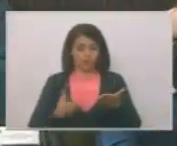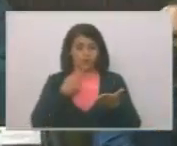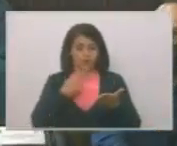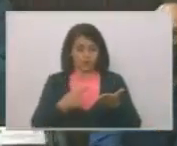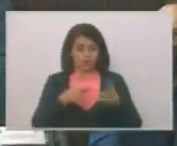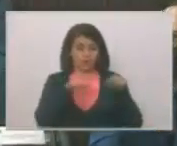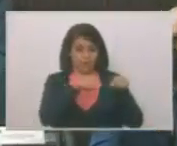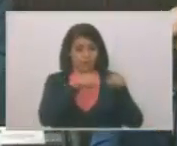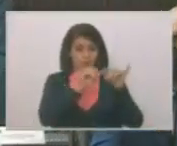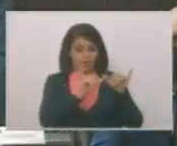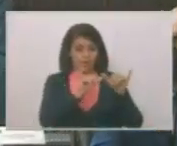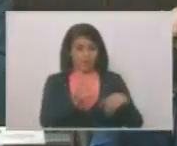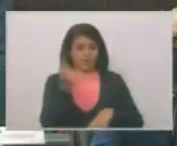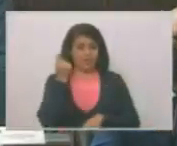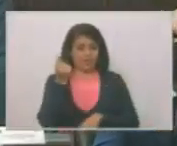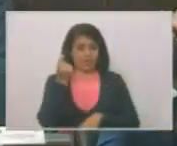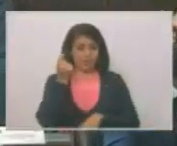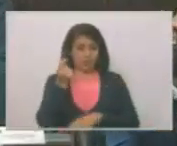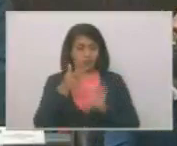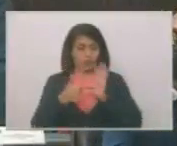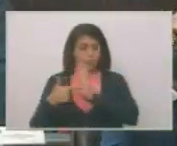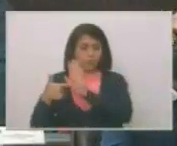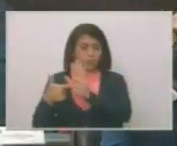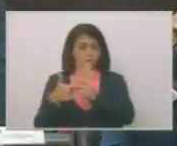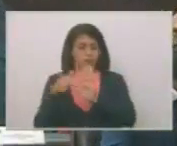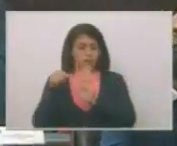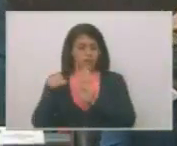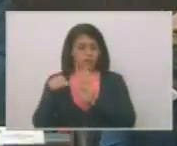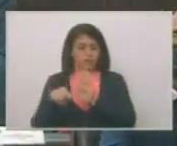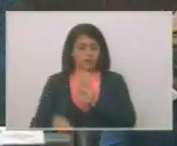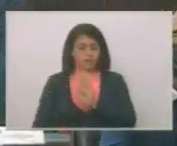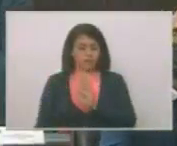él, ninguno presenta